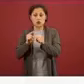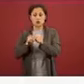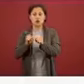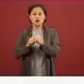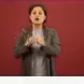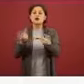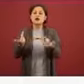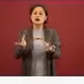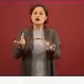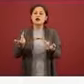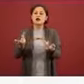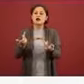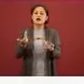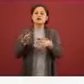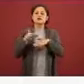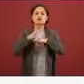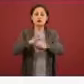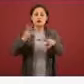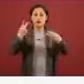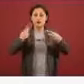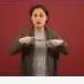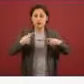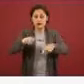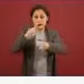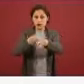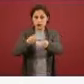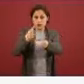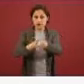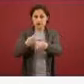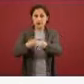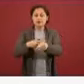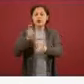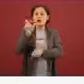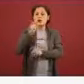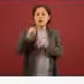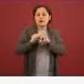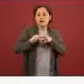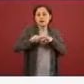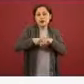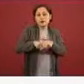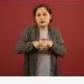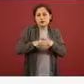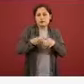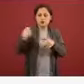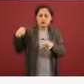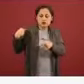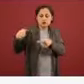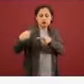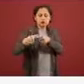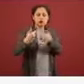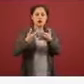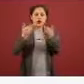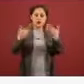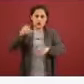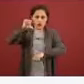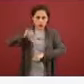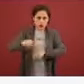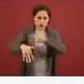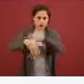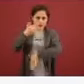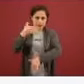de casos desde el inicio del año hasta la fecha de hoy, 15 de abril, y